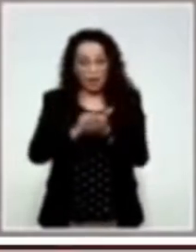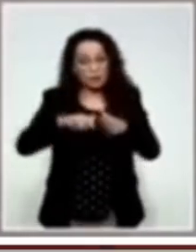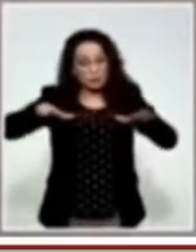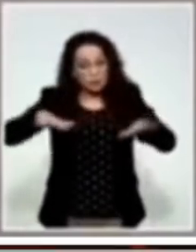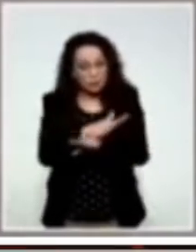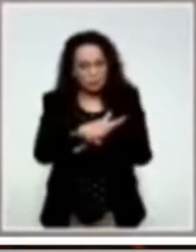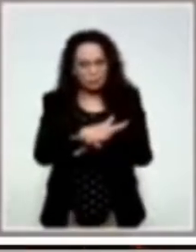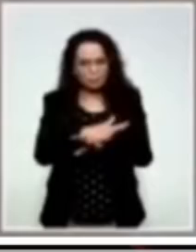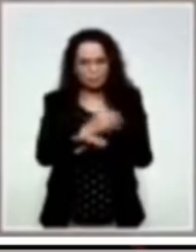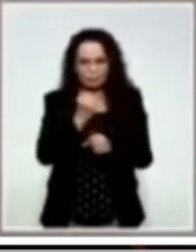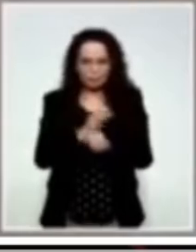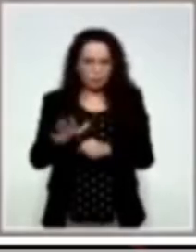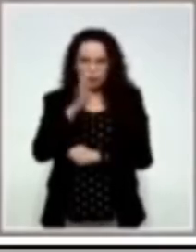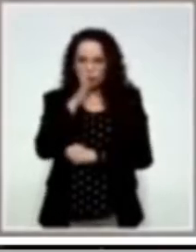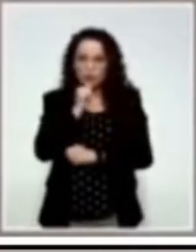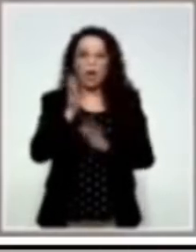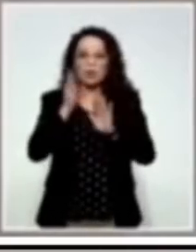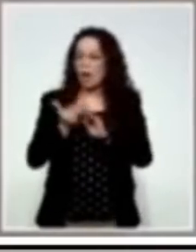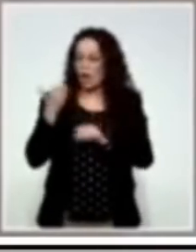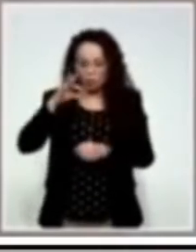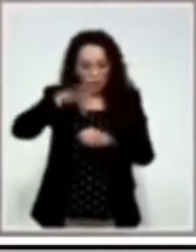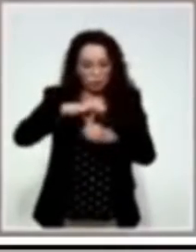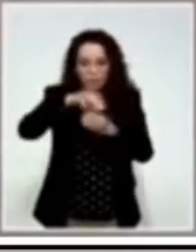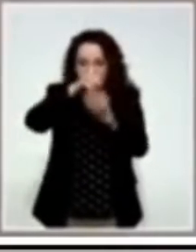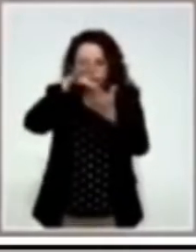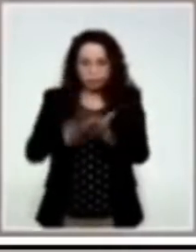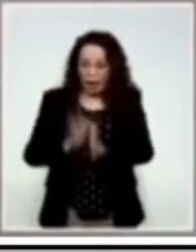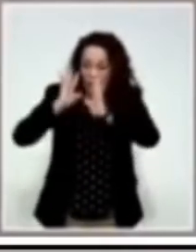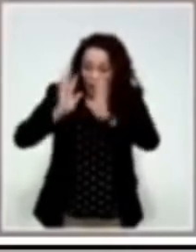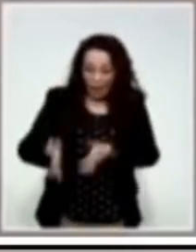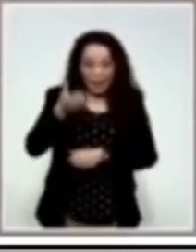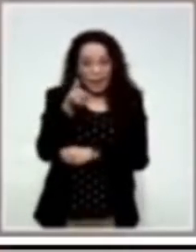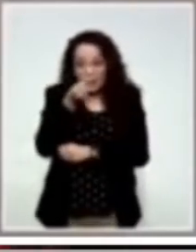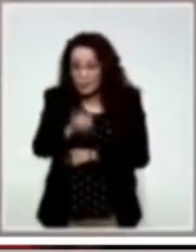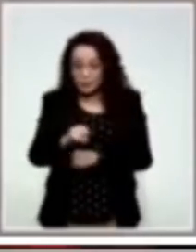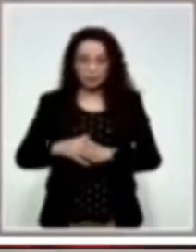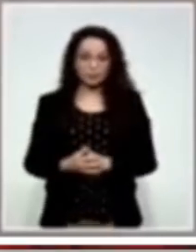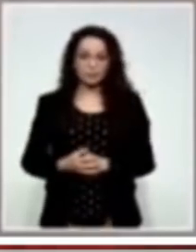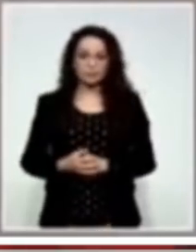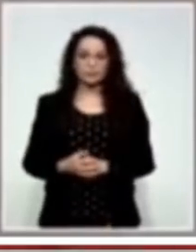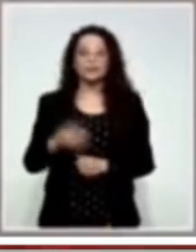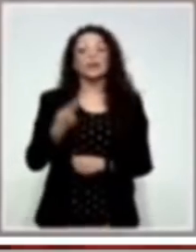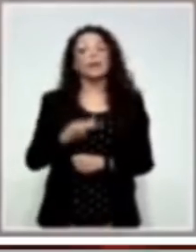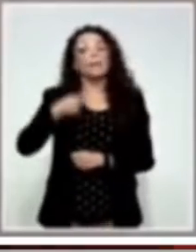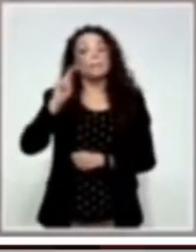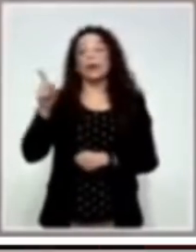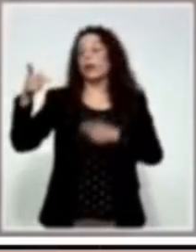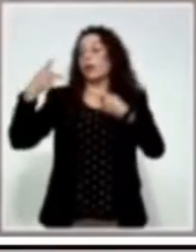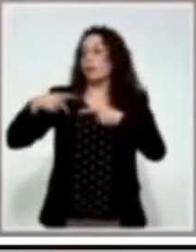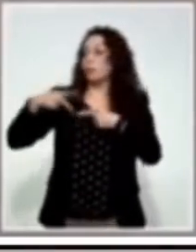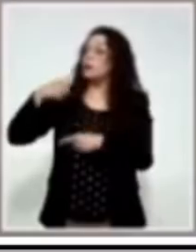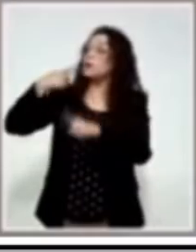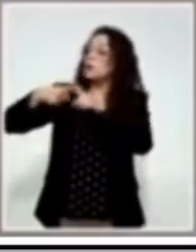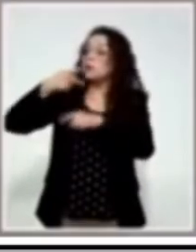votó. Así de simple. Pero claro, como salió el tema de que no cuento los votos